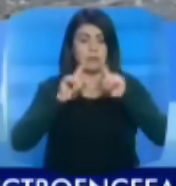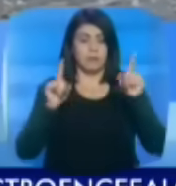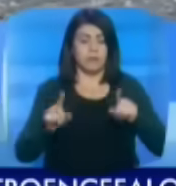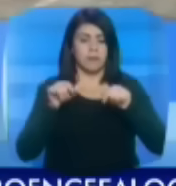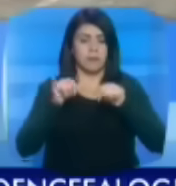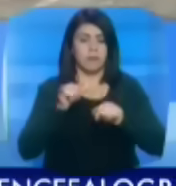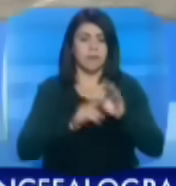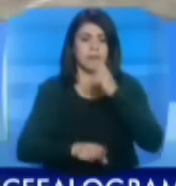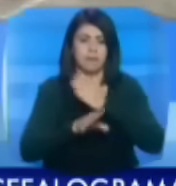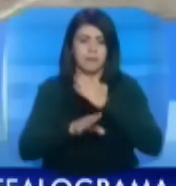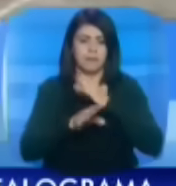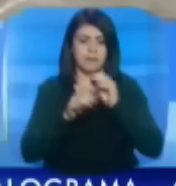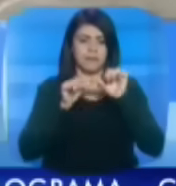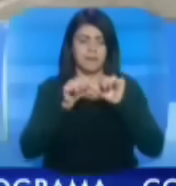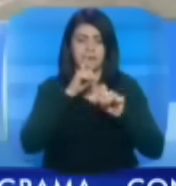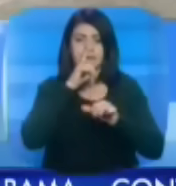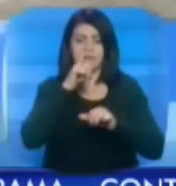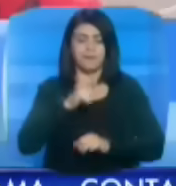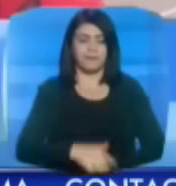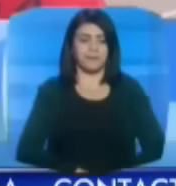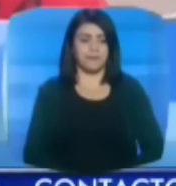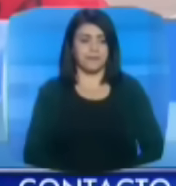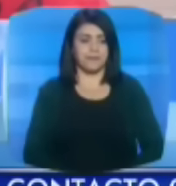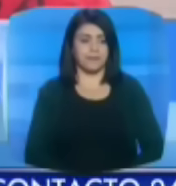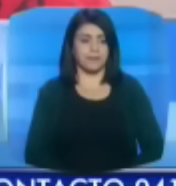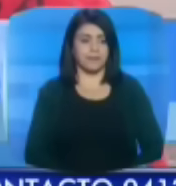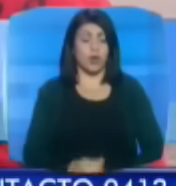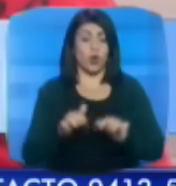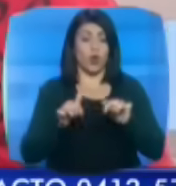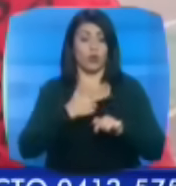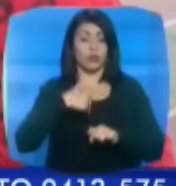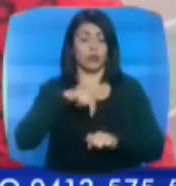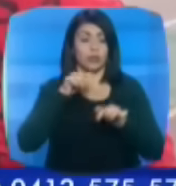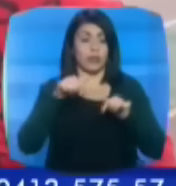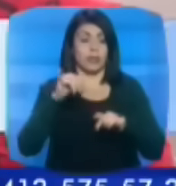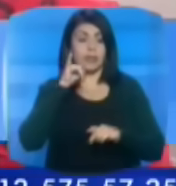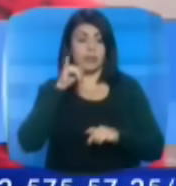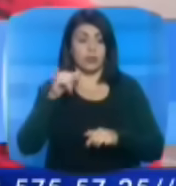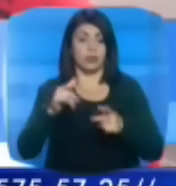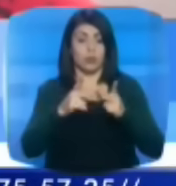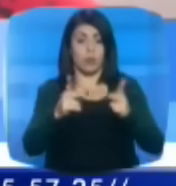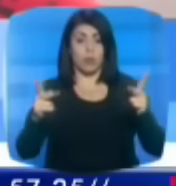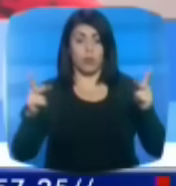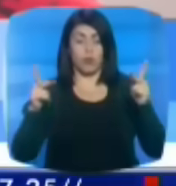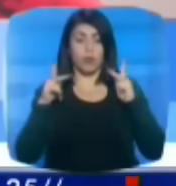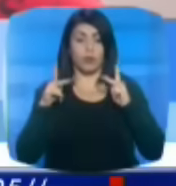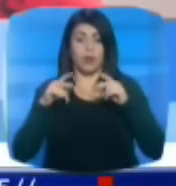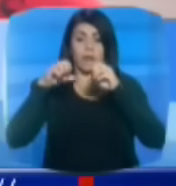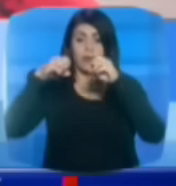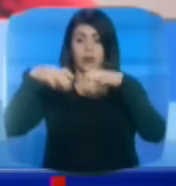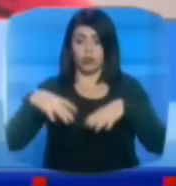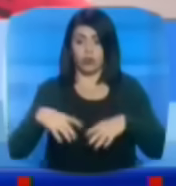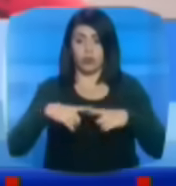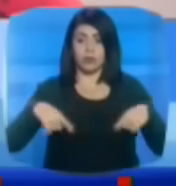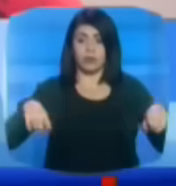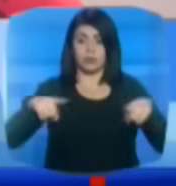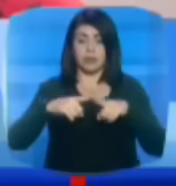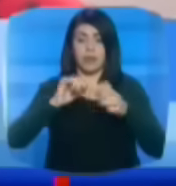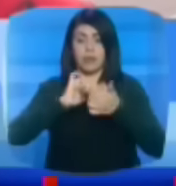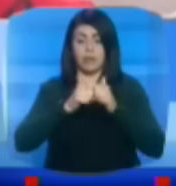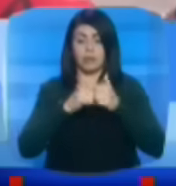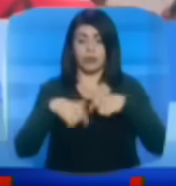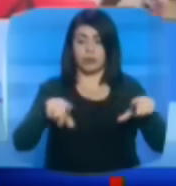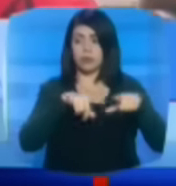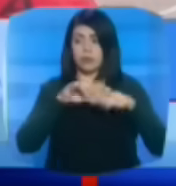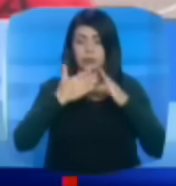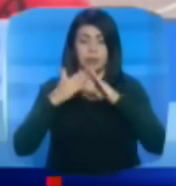la misma continúa en malas condiciones. Hoy estamos aquí denunciando públicamente el abandono de la cancha deportiva de